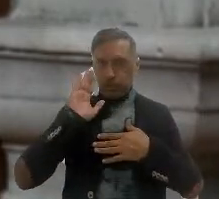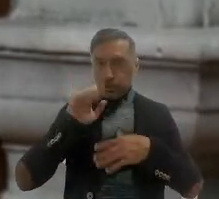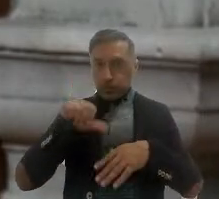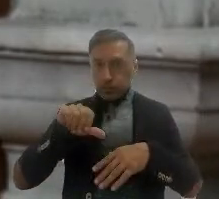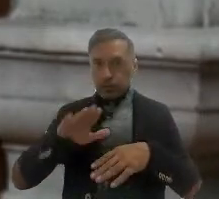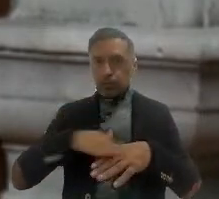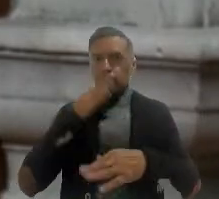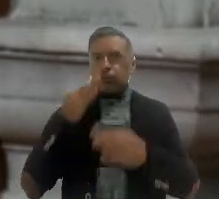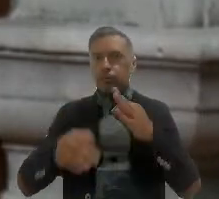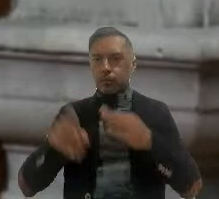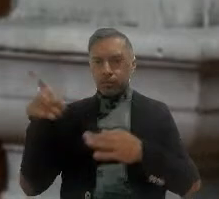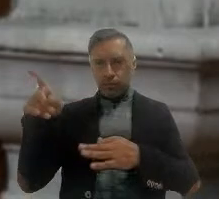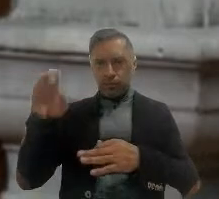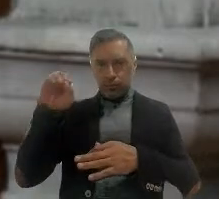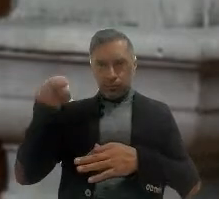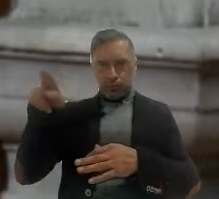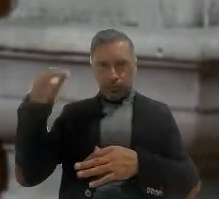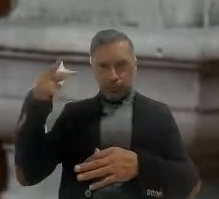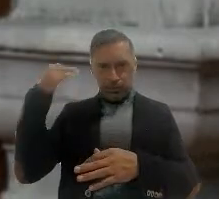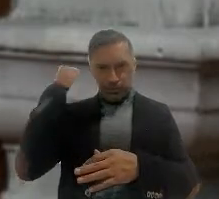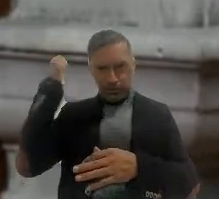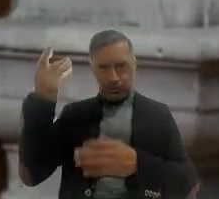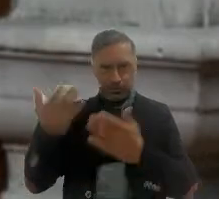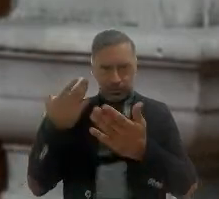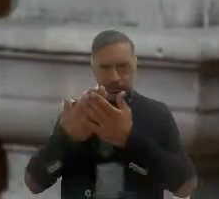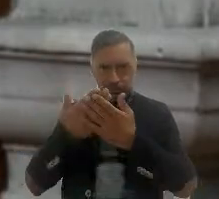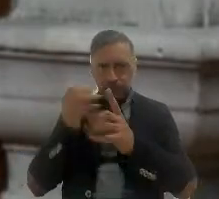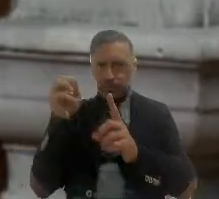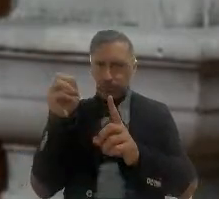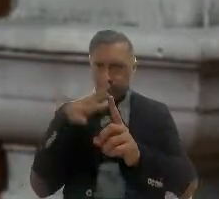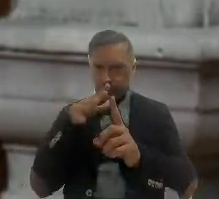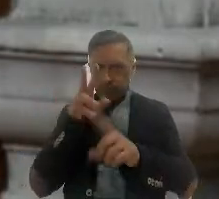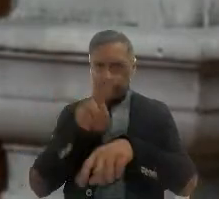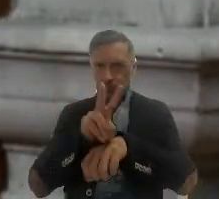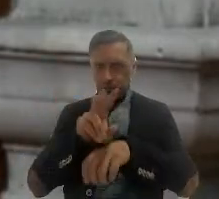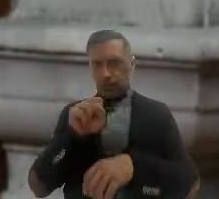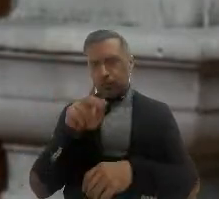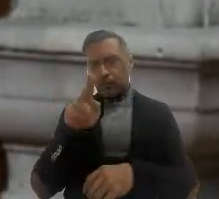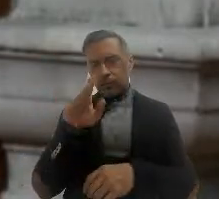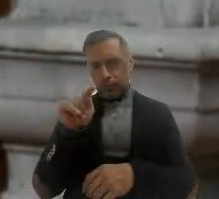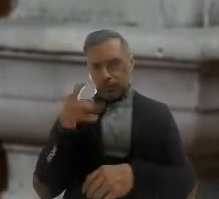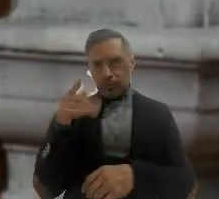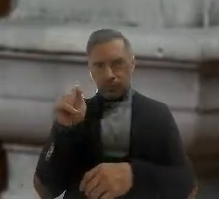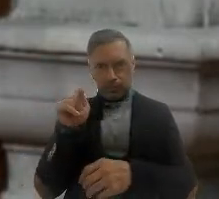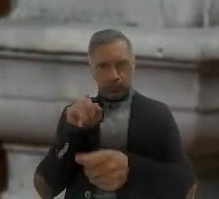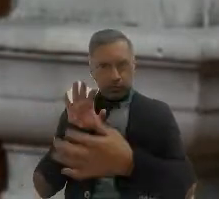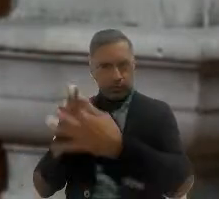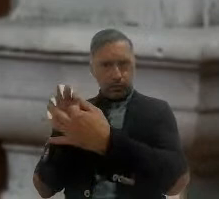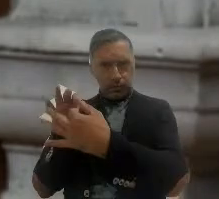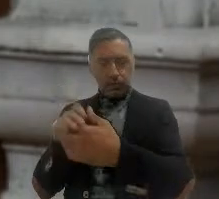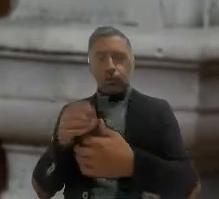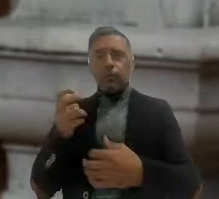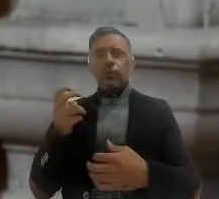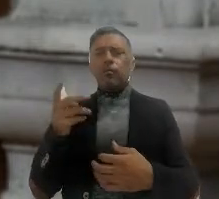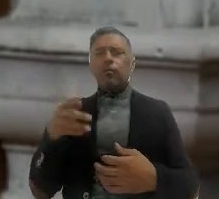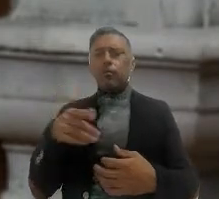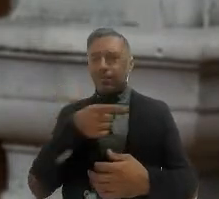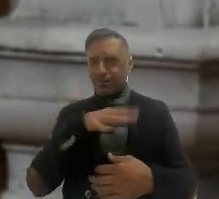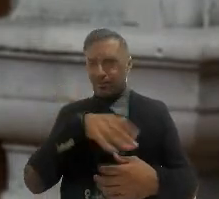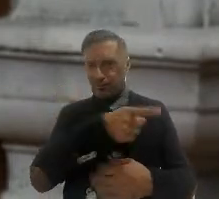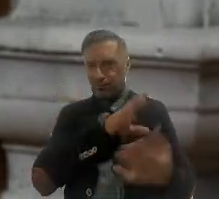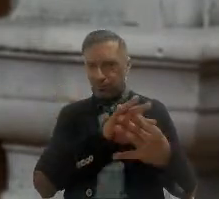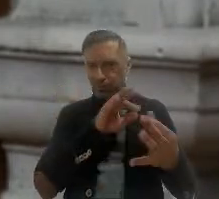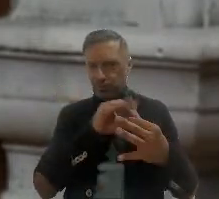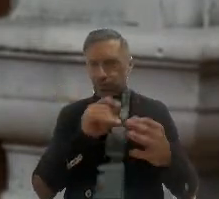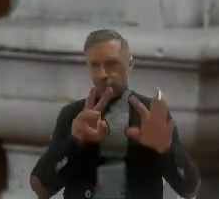iniciativa Spotlight. Dicha iniciativa, como ya se ha comentado, se basa en un enfoque integral que aborda las